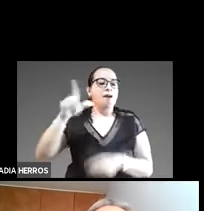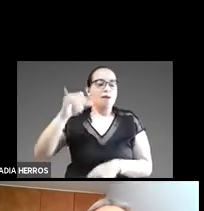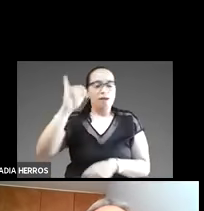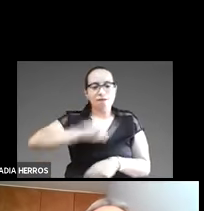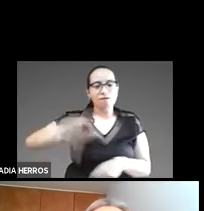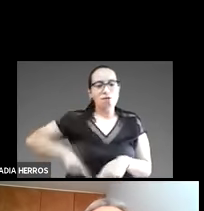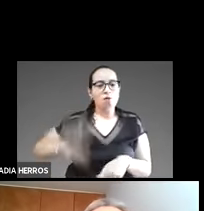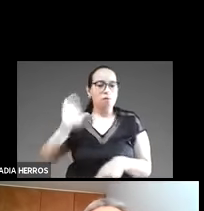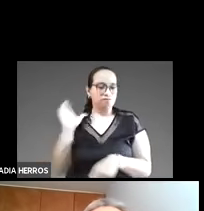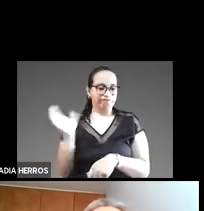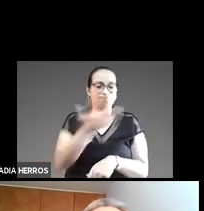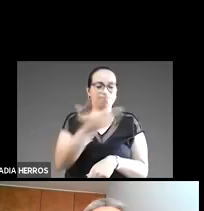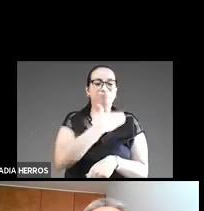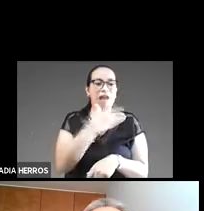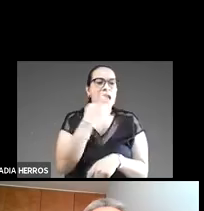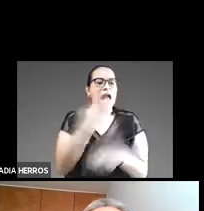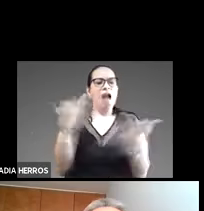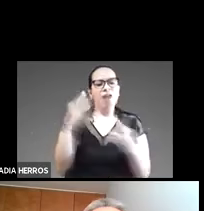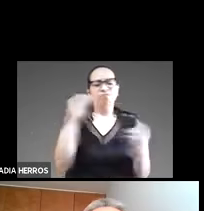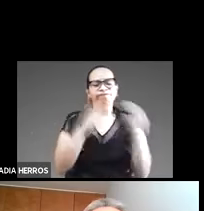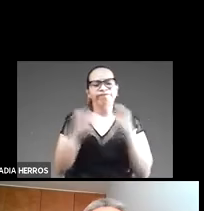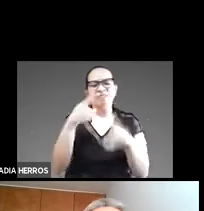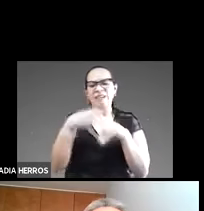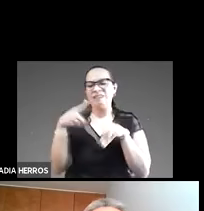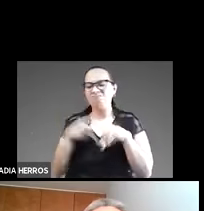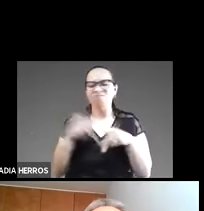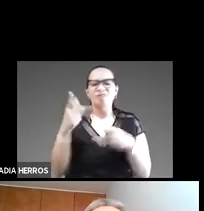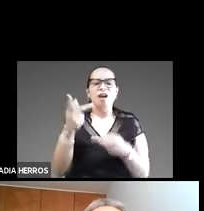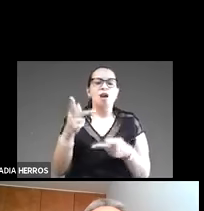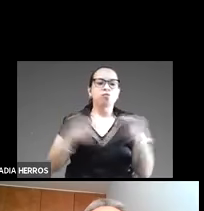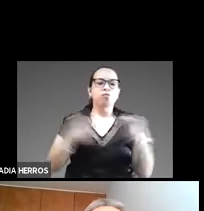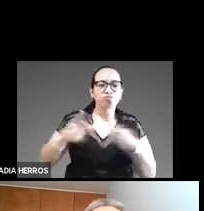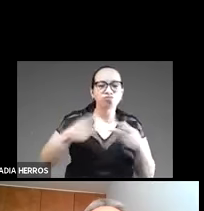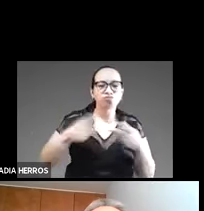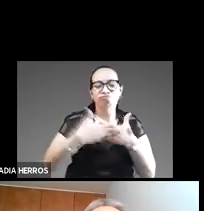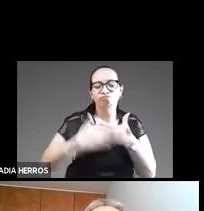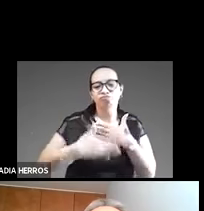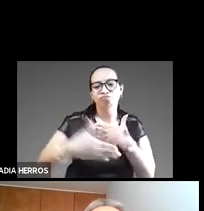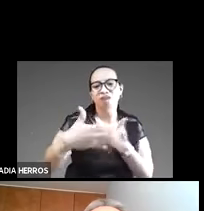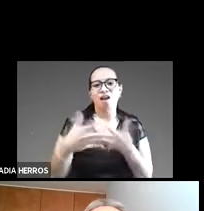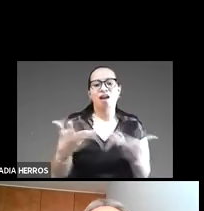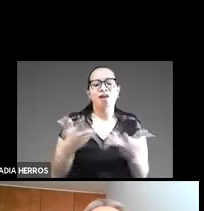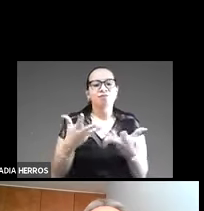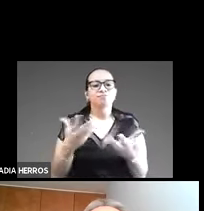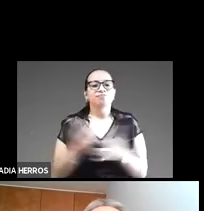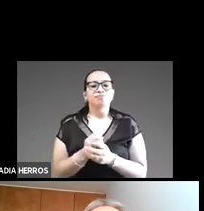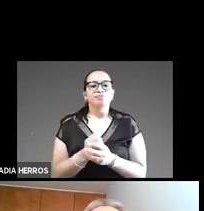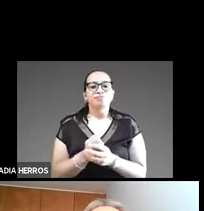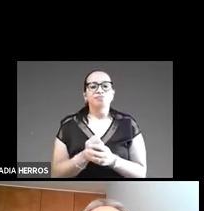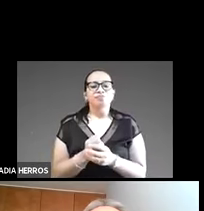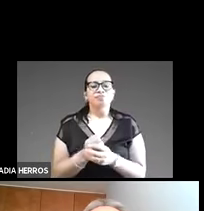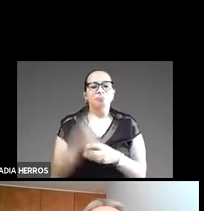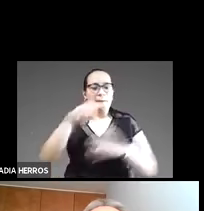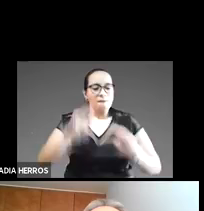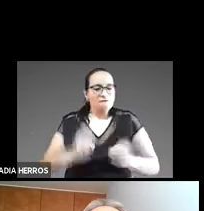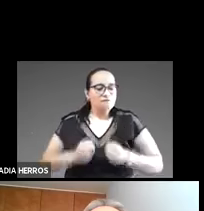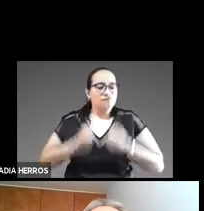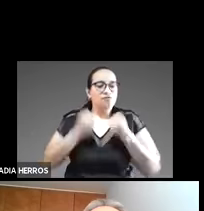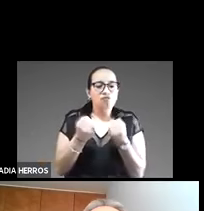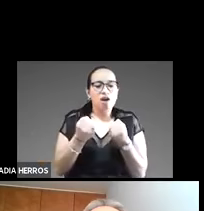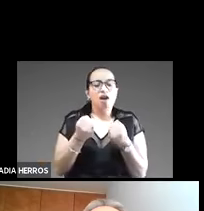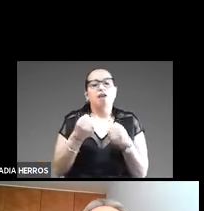han realizado para poder hacer procesos y desatar procesos que fortalezcan el